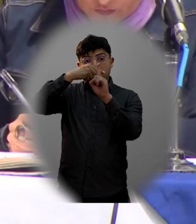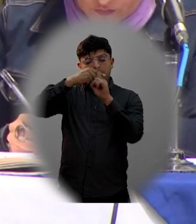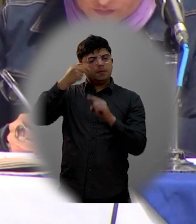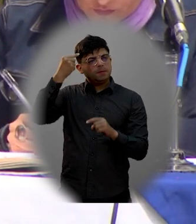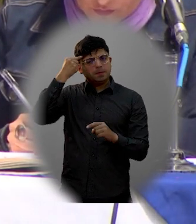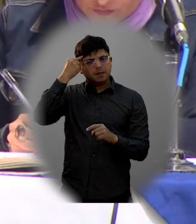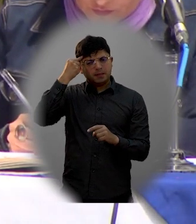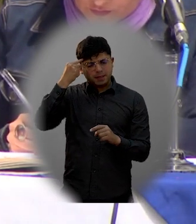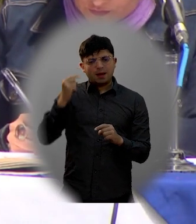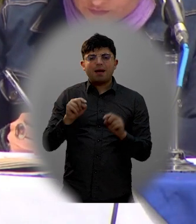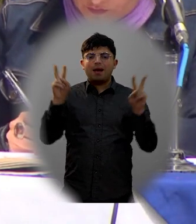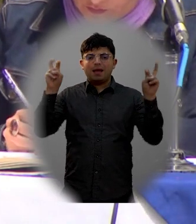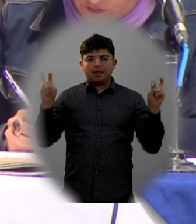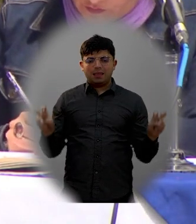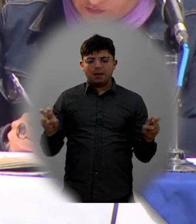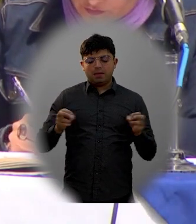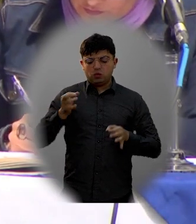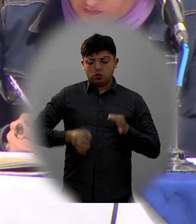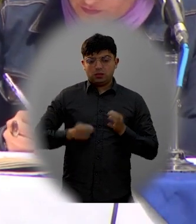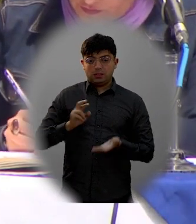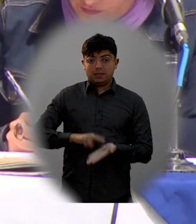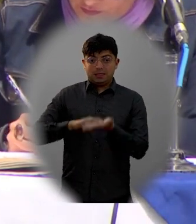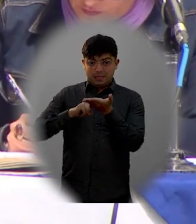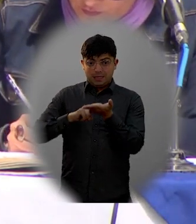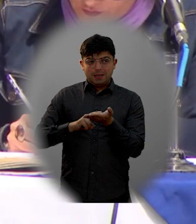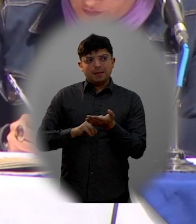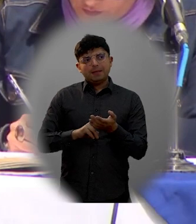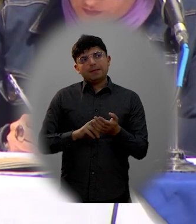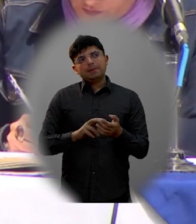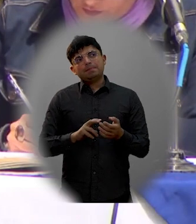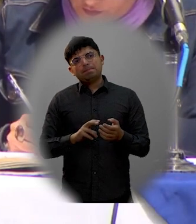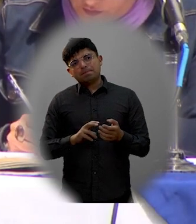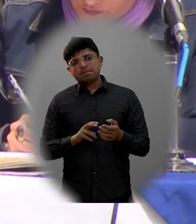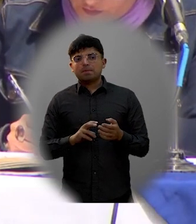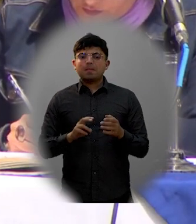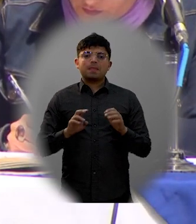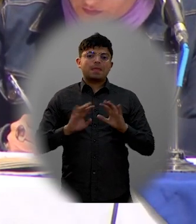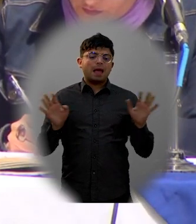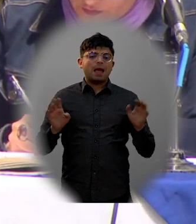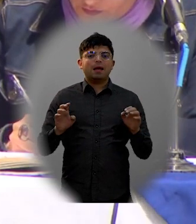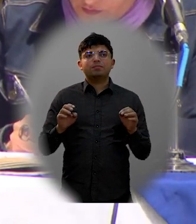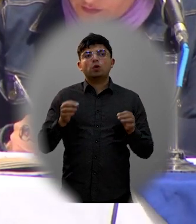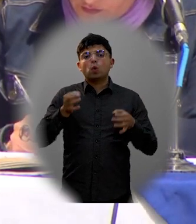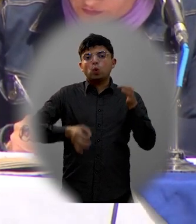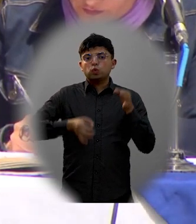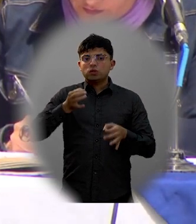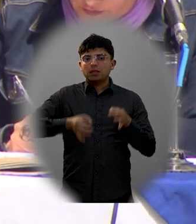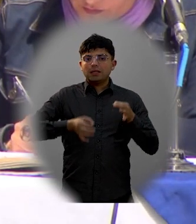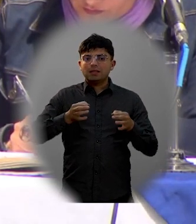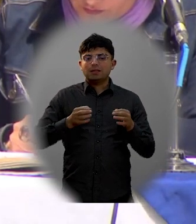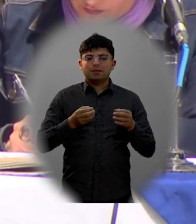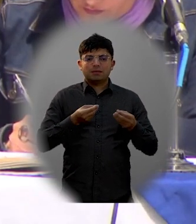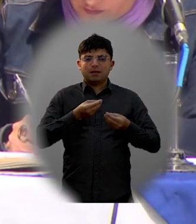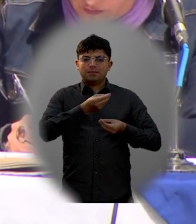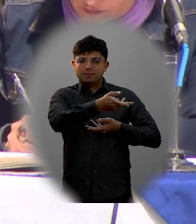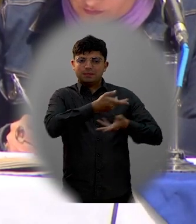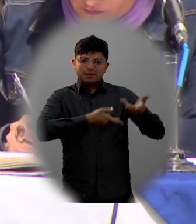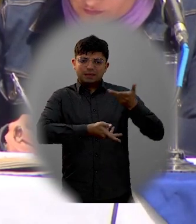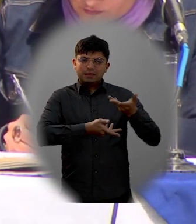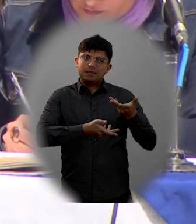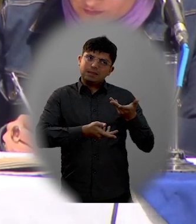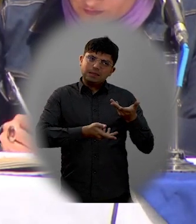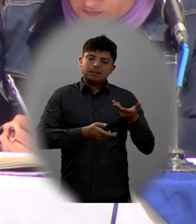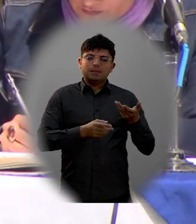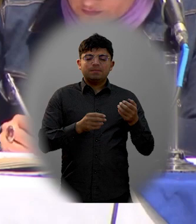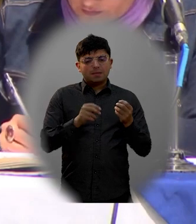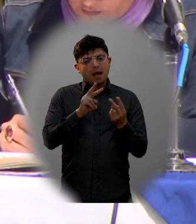pensar estos temas desde la justicia restaurativa y no solamente desde la justicia retributiva, pero ahí hay un